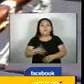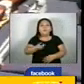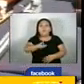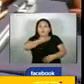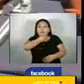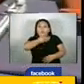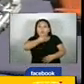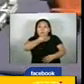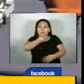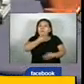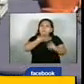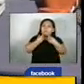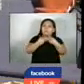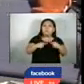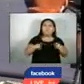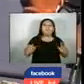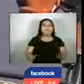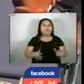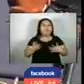informamos que hemos incautado